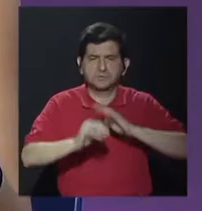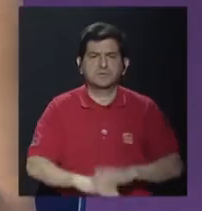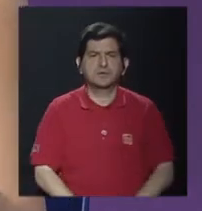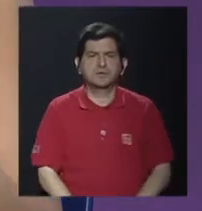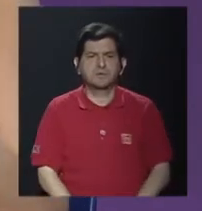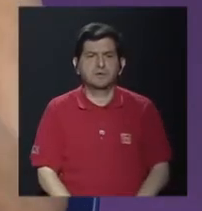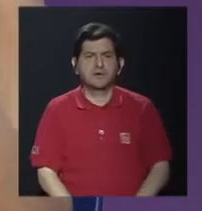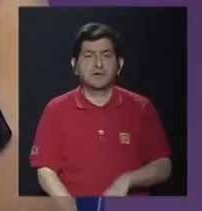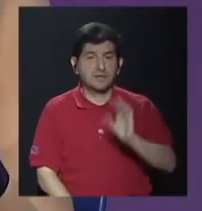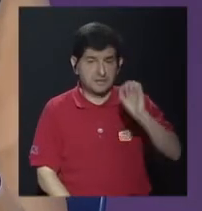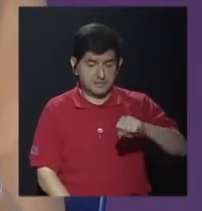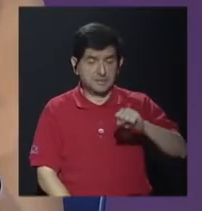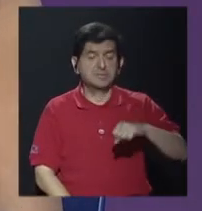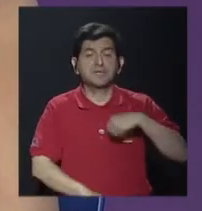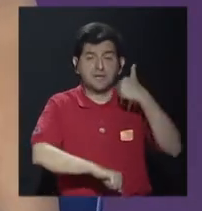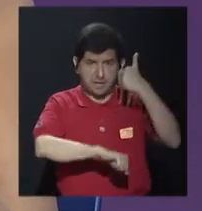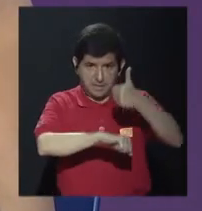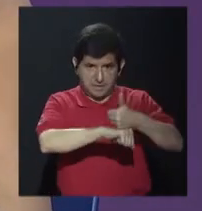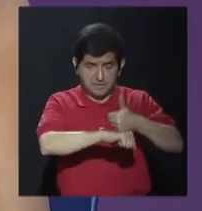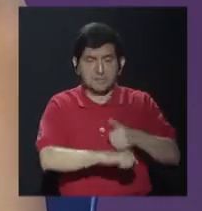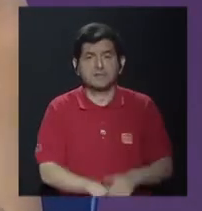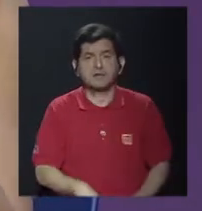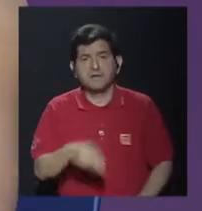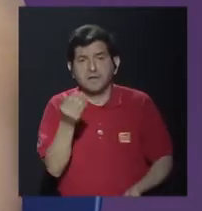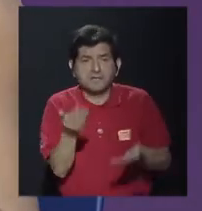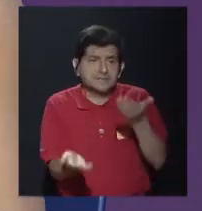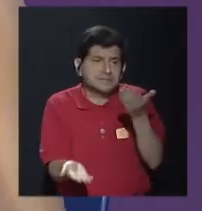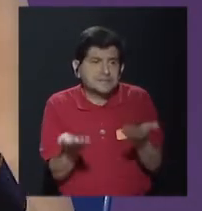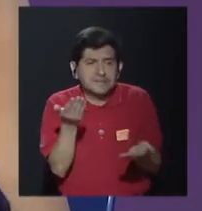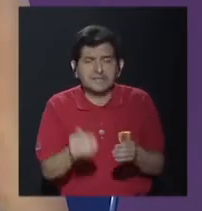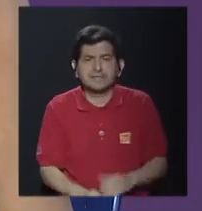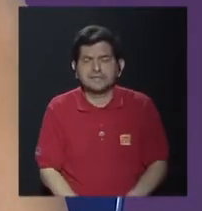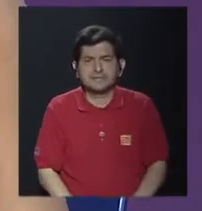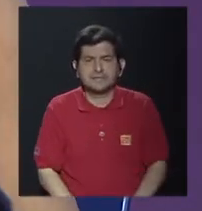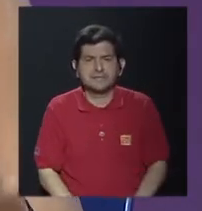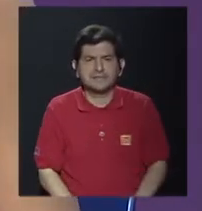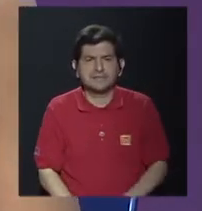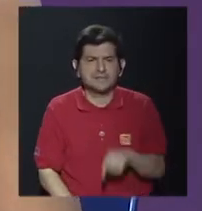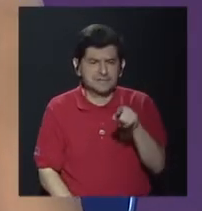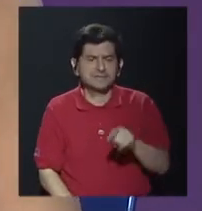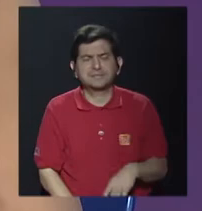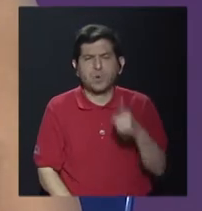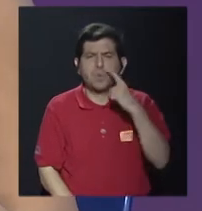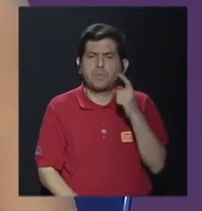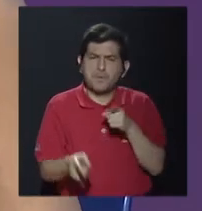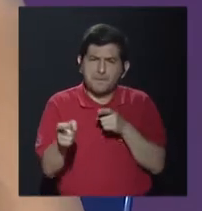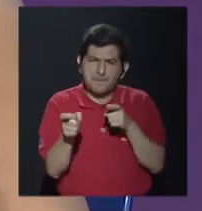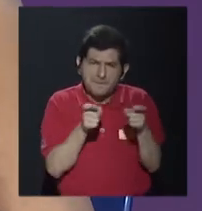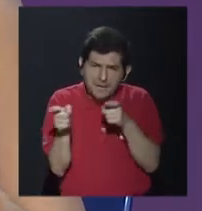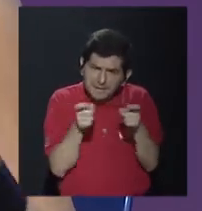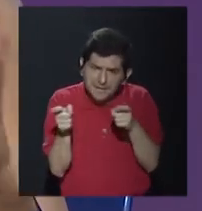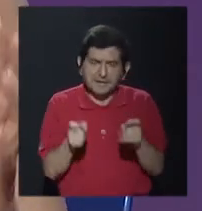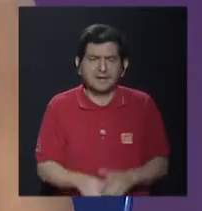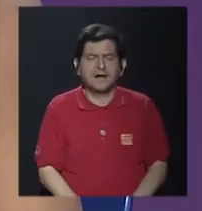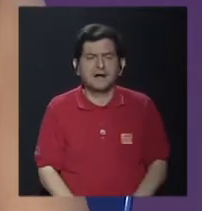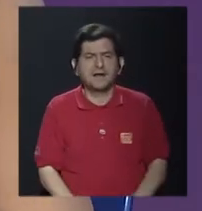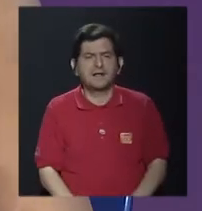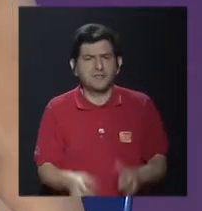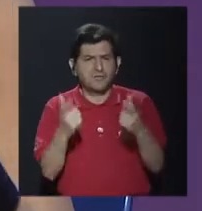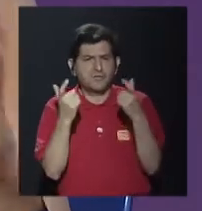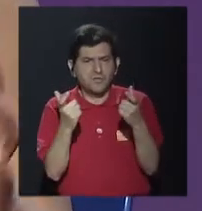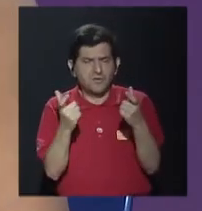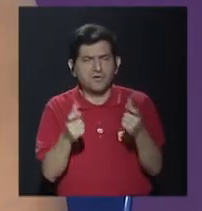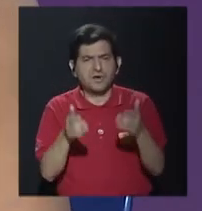sí enmarcan como un gran marco, ¿verdad? Como el patriarcado y